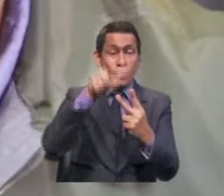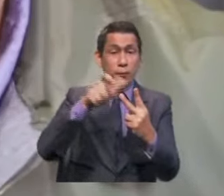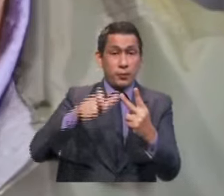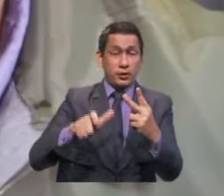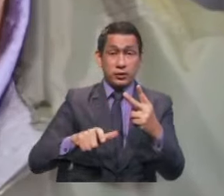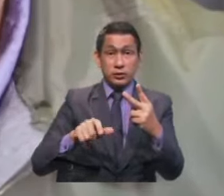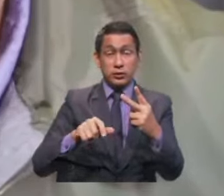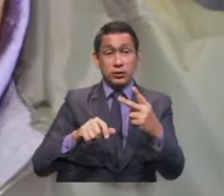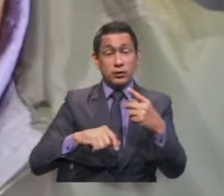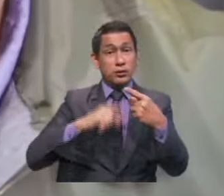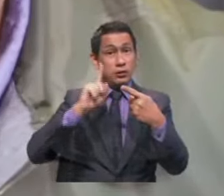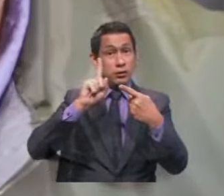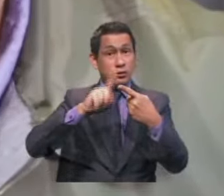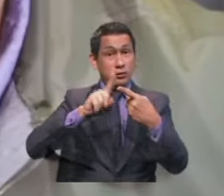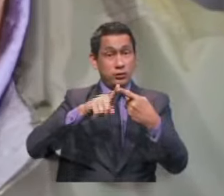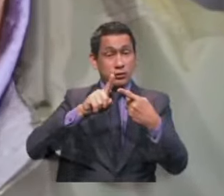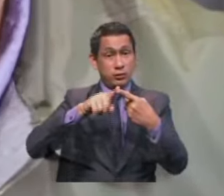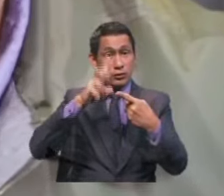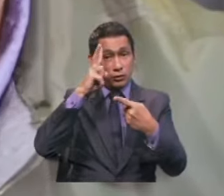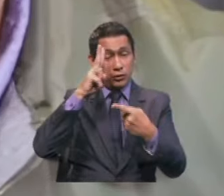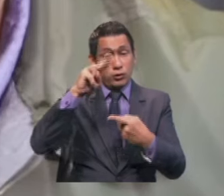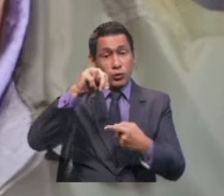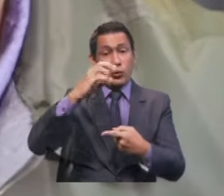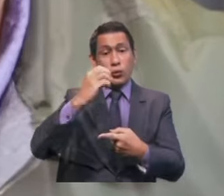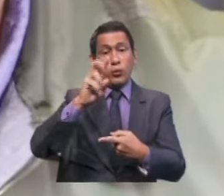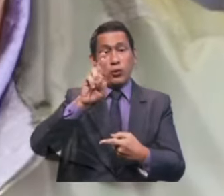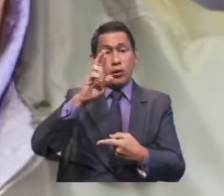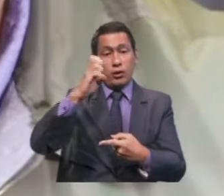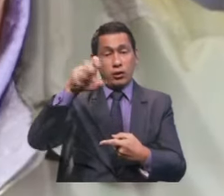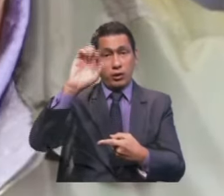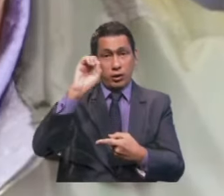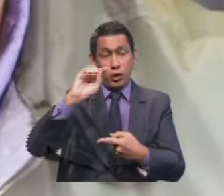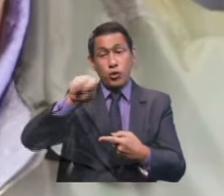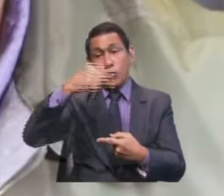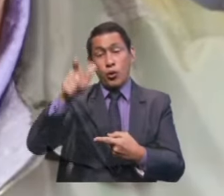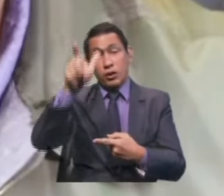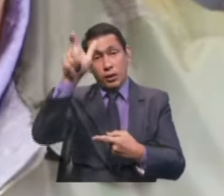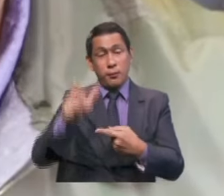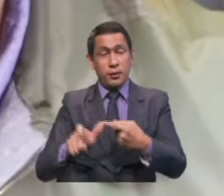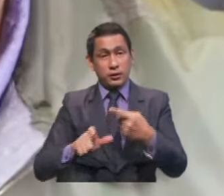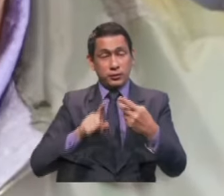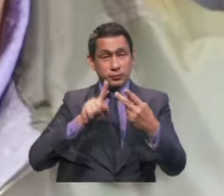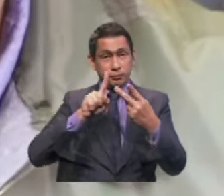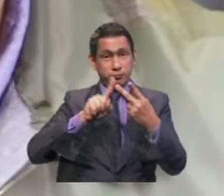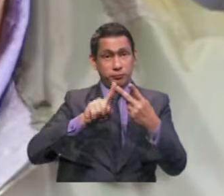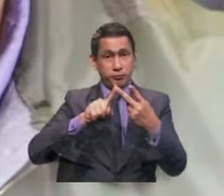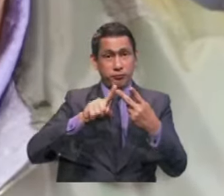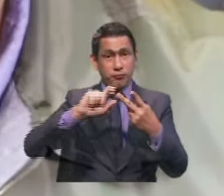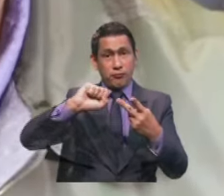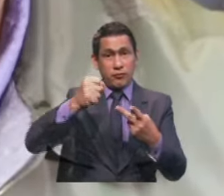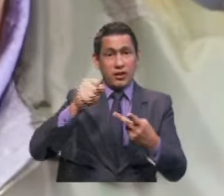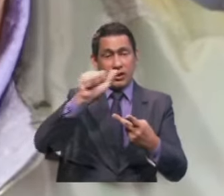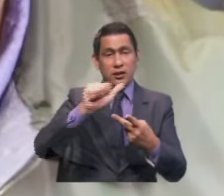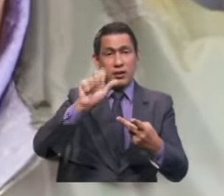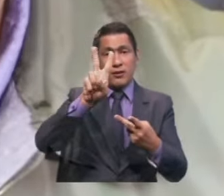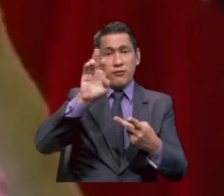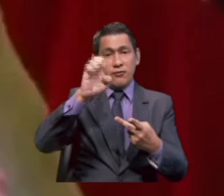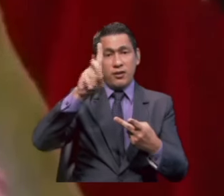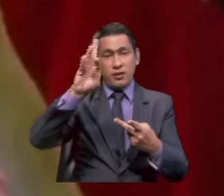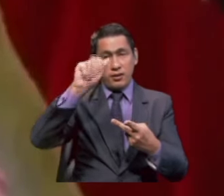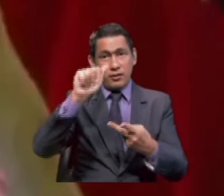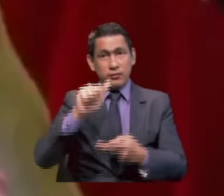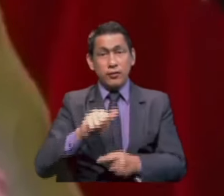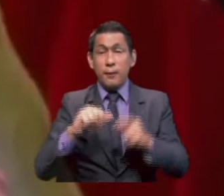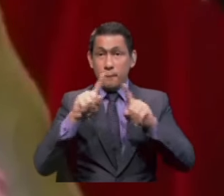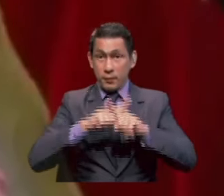y correspondían a los nombres de Norero y la otra persona que le mencioné de segundo apellido Saavedra. En la versión anticipada